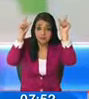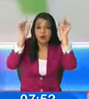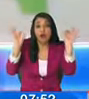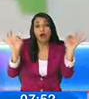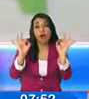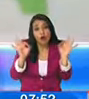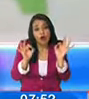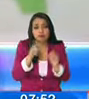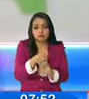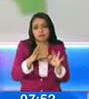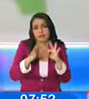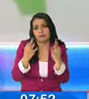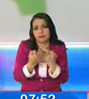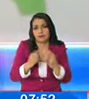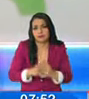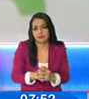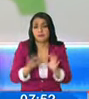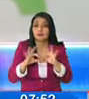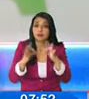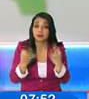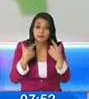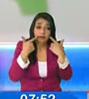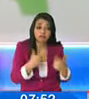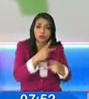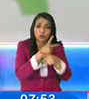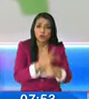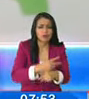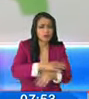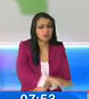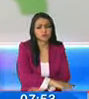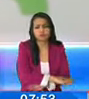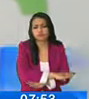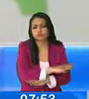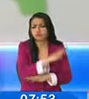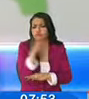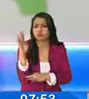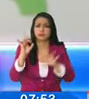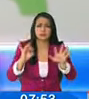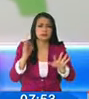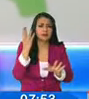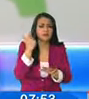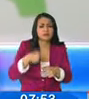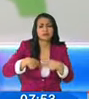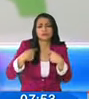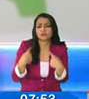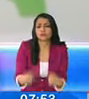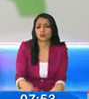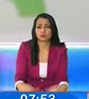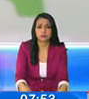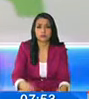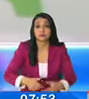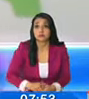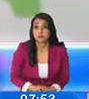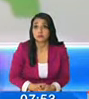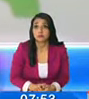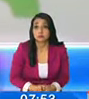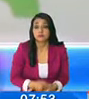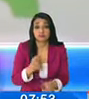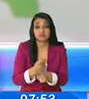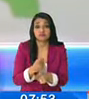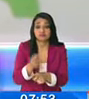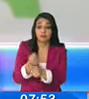El cuidado por parte del familiar es 24 horas al día, 7 días a la semana. Entonces nosotros también